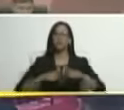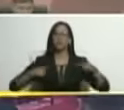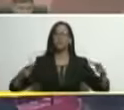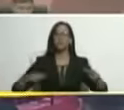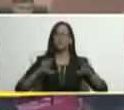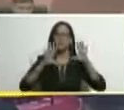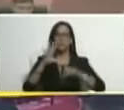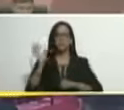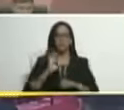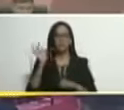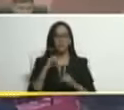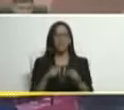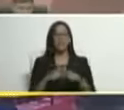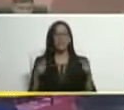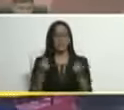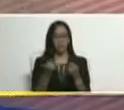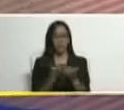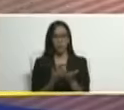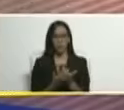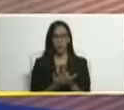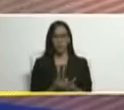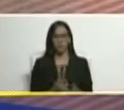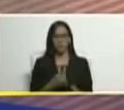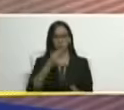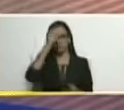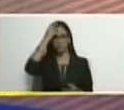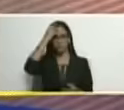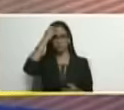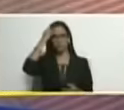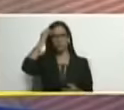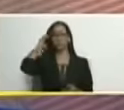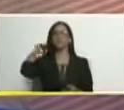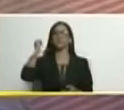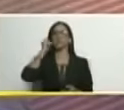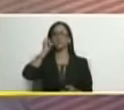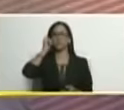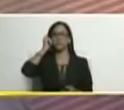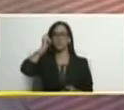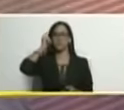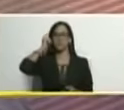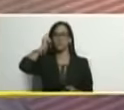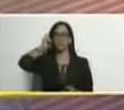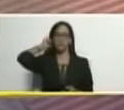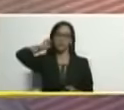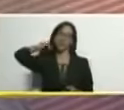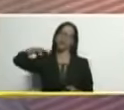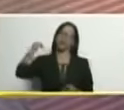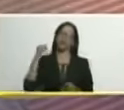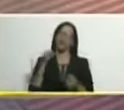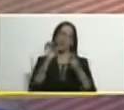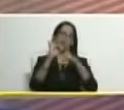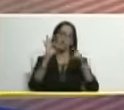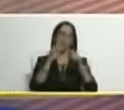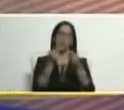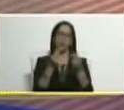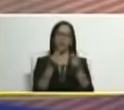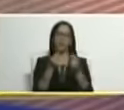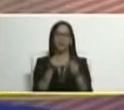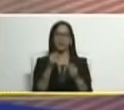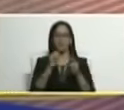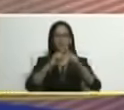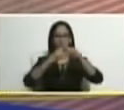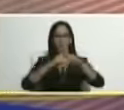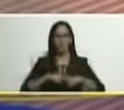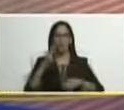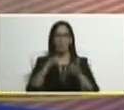15% creció la economía. El Fondo Monetario calculó el 2022 en 12%